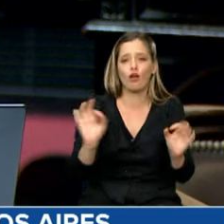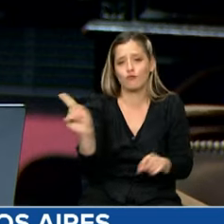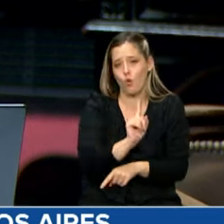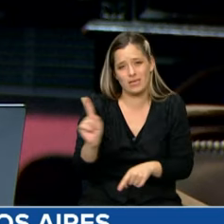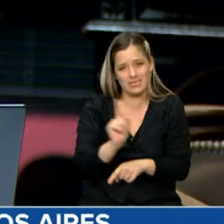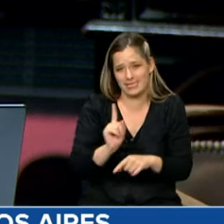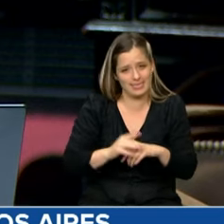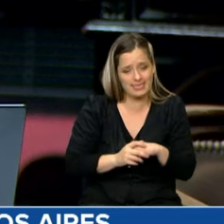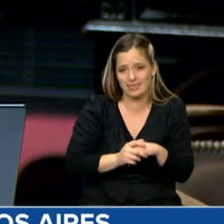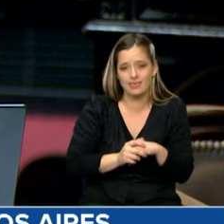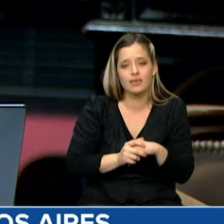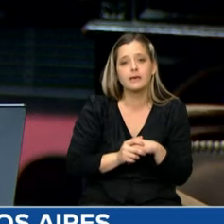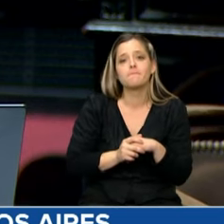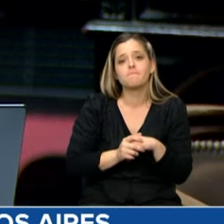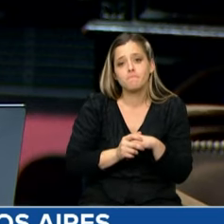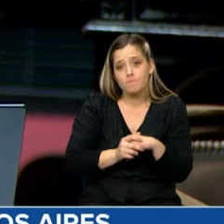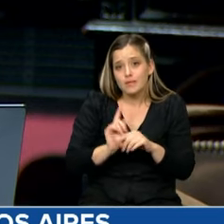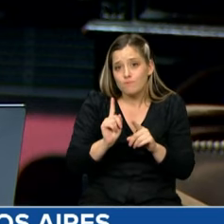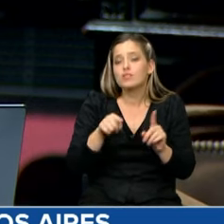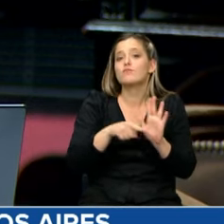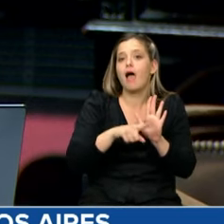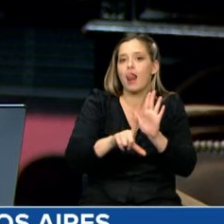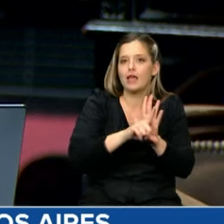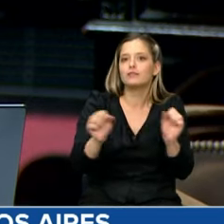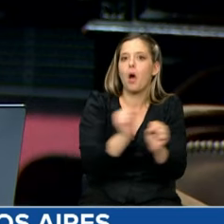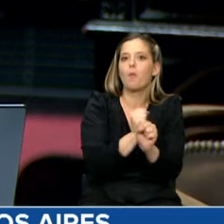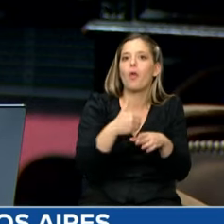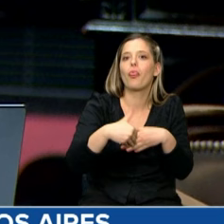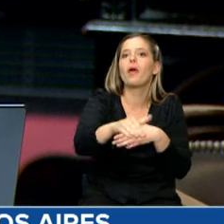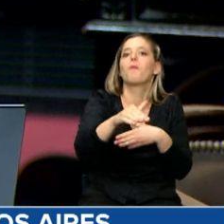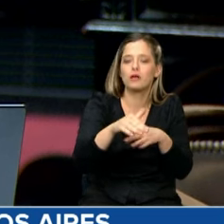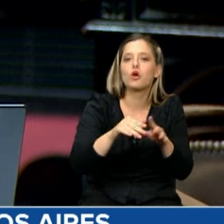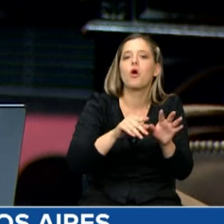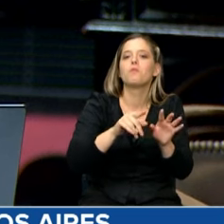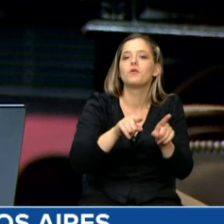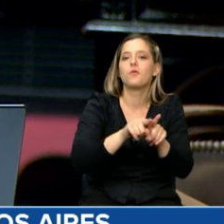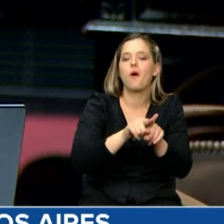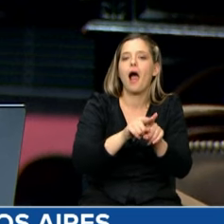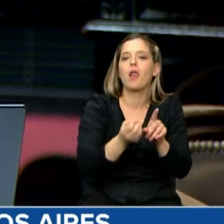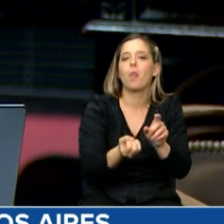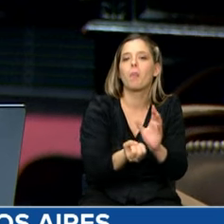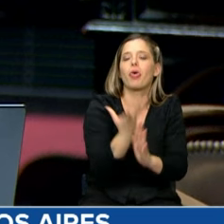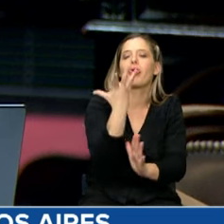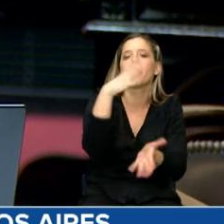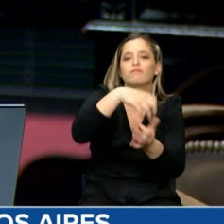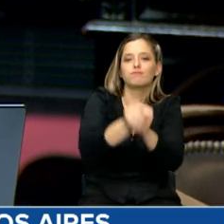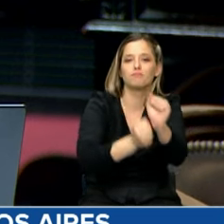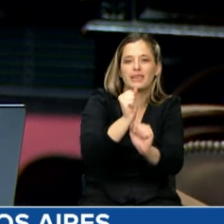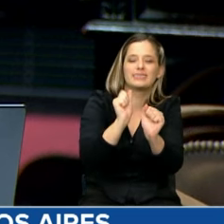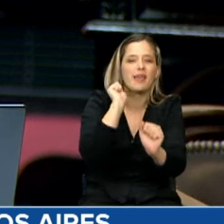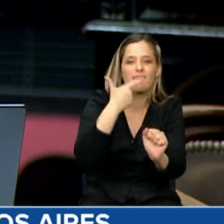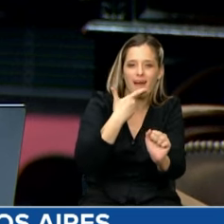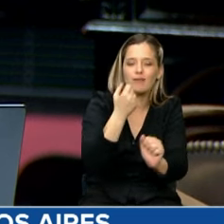seguridad de que empiecen a brotar uno dos o tres proyectos de plantas